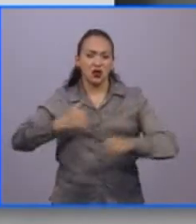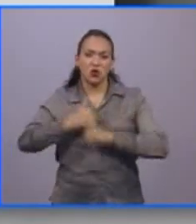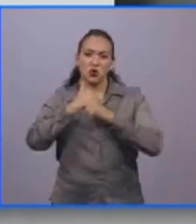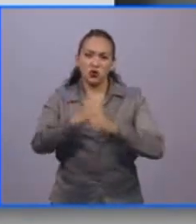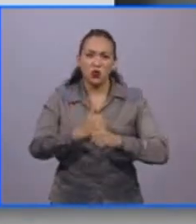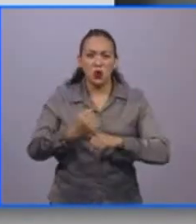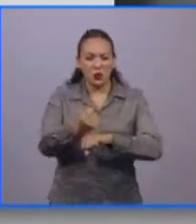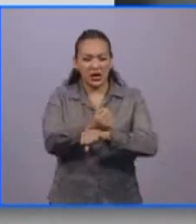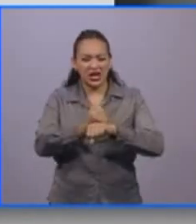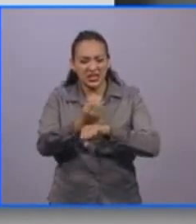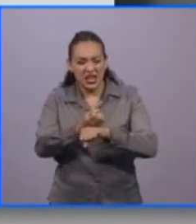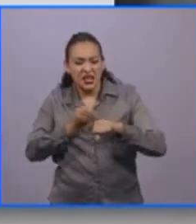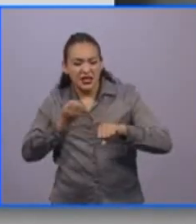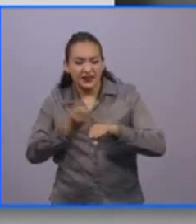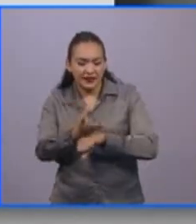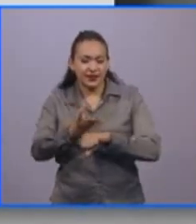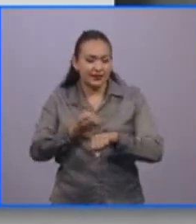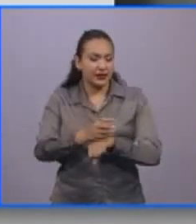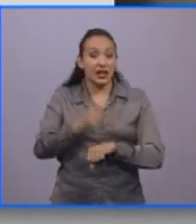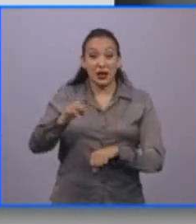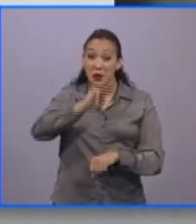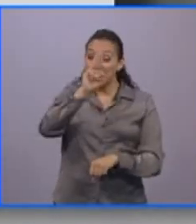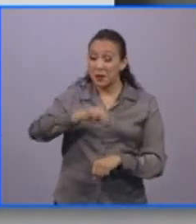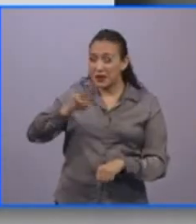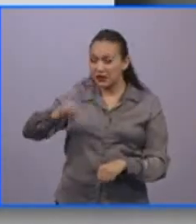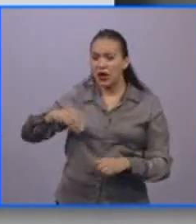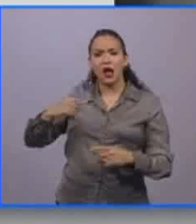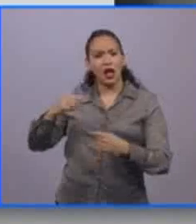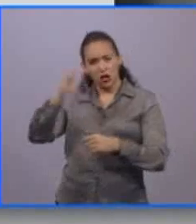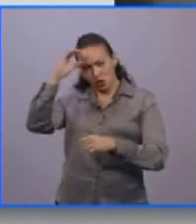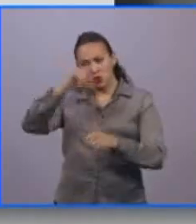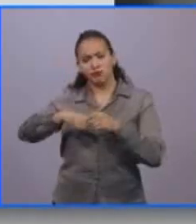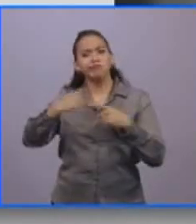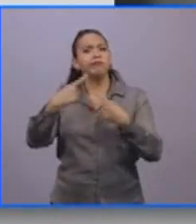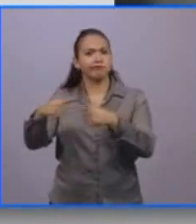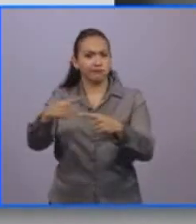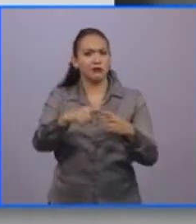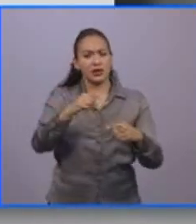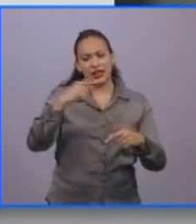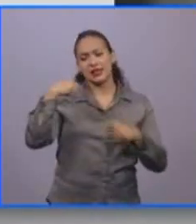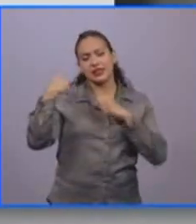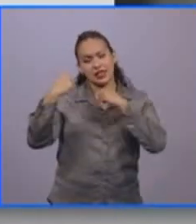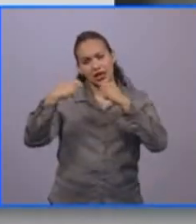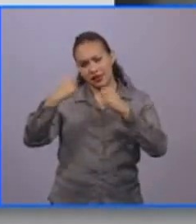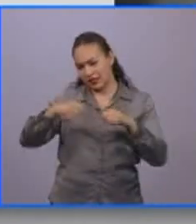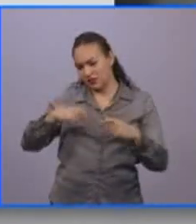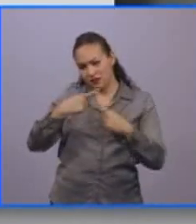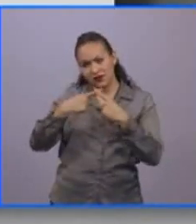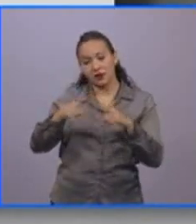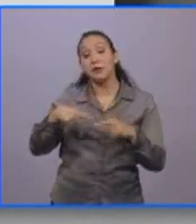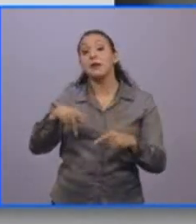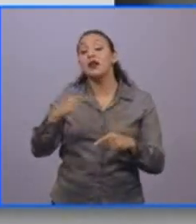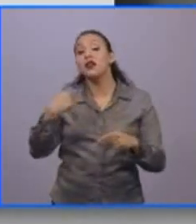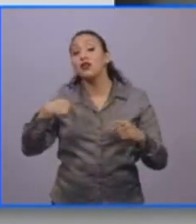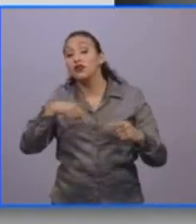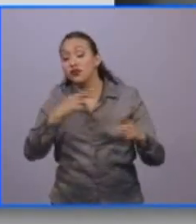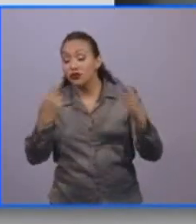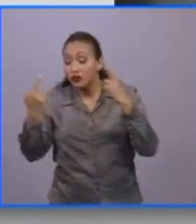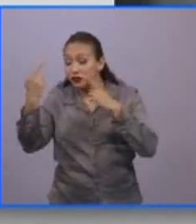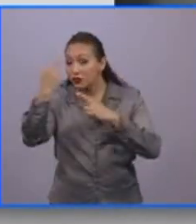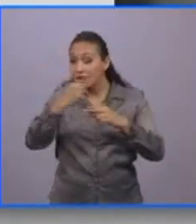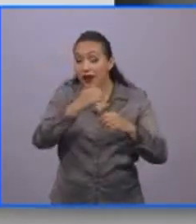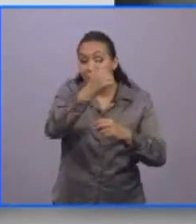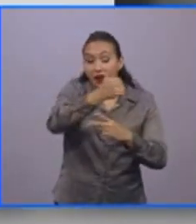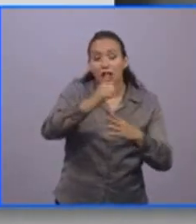violencia. Michoacán es un estado lleno de diversidad cultural y tradiciones. Debemos valorar cuáles